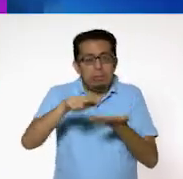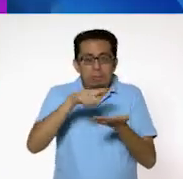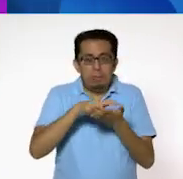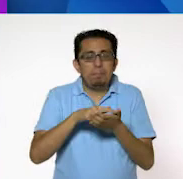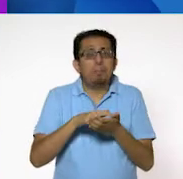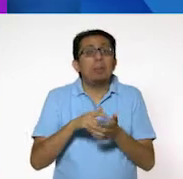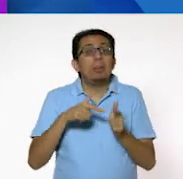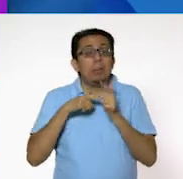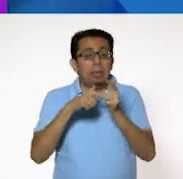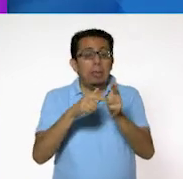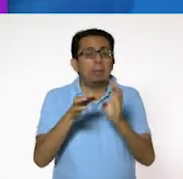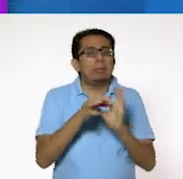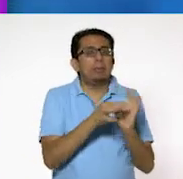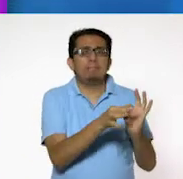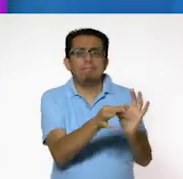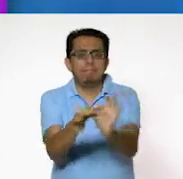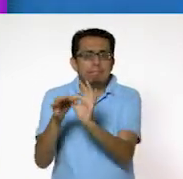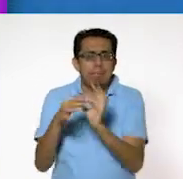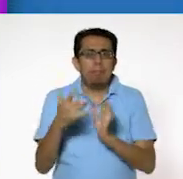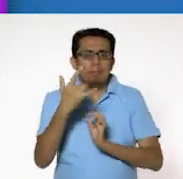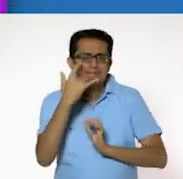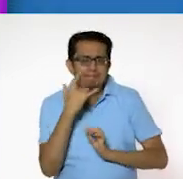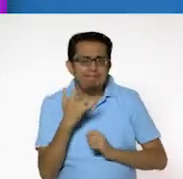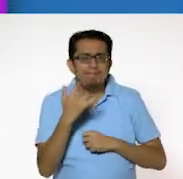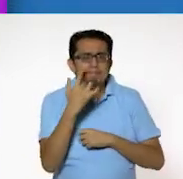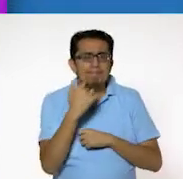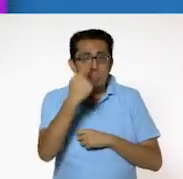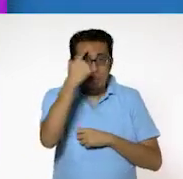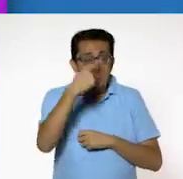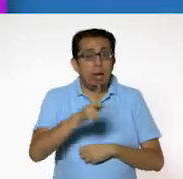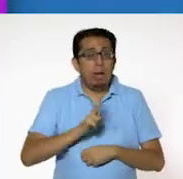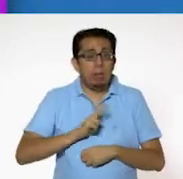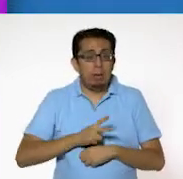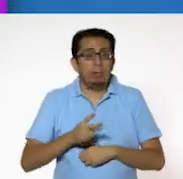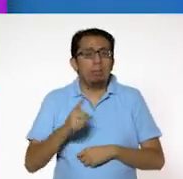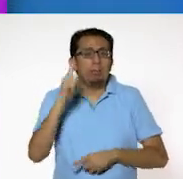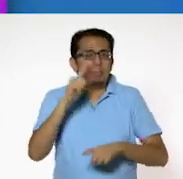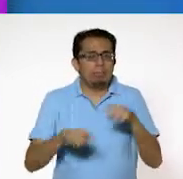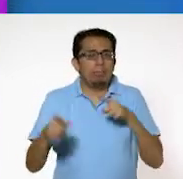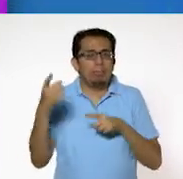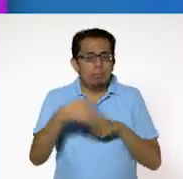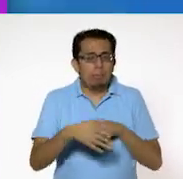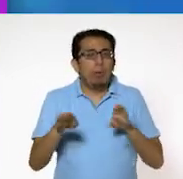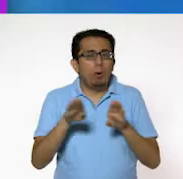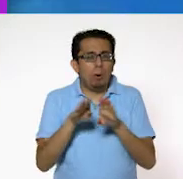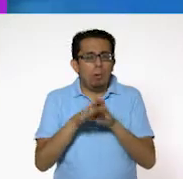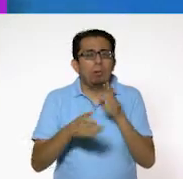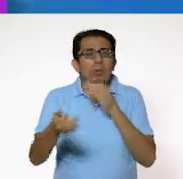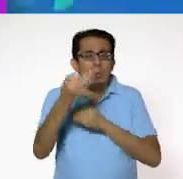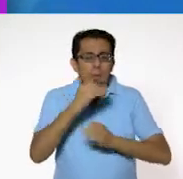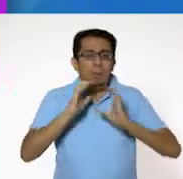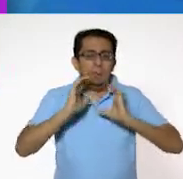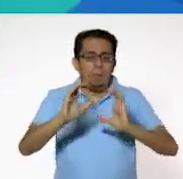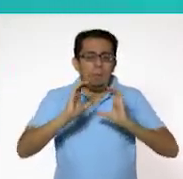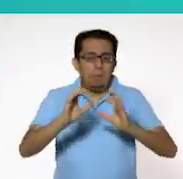Sigamos luchando juntos contra este virus, cuidándonos los unos a los otros.